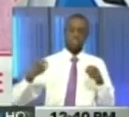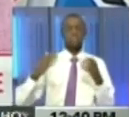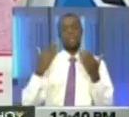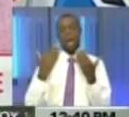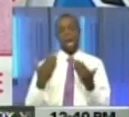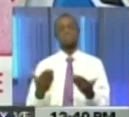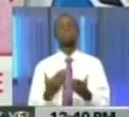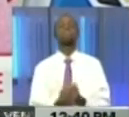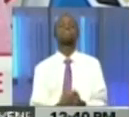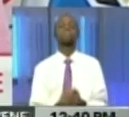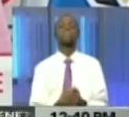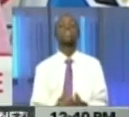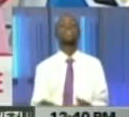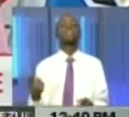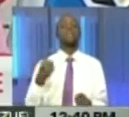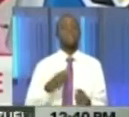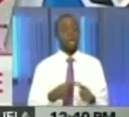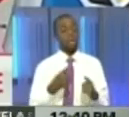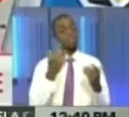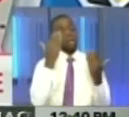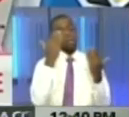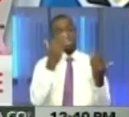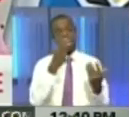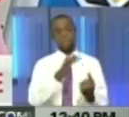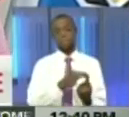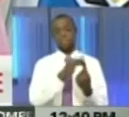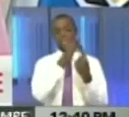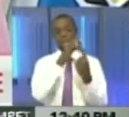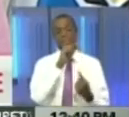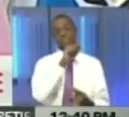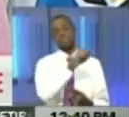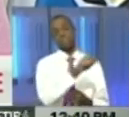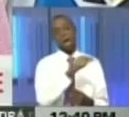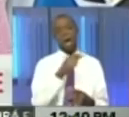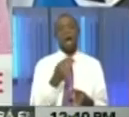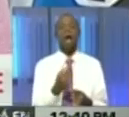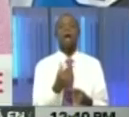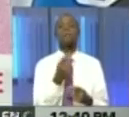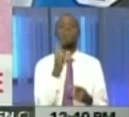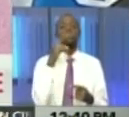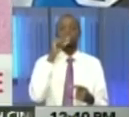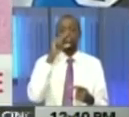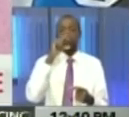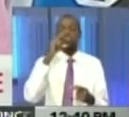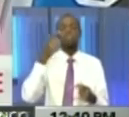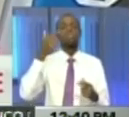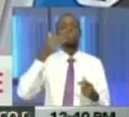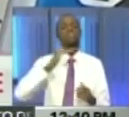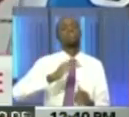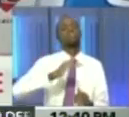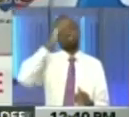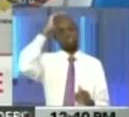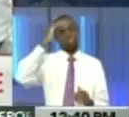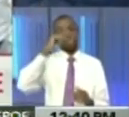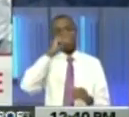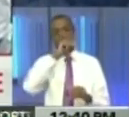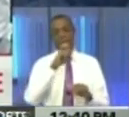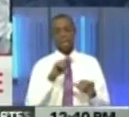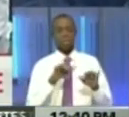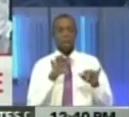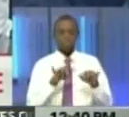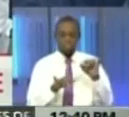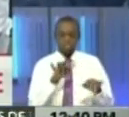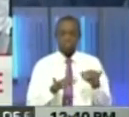Quería saludar también especialmente a Oscar Chemel, que nos están acompañando en el día de hoy, a los representantes